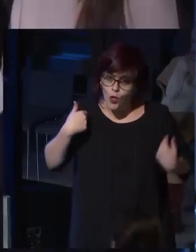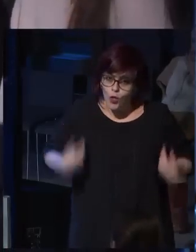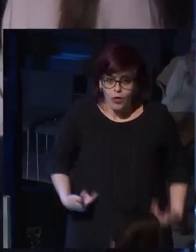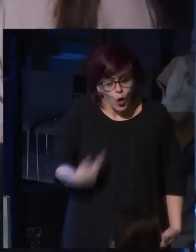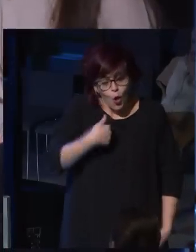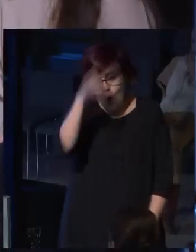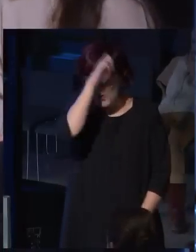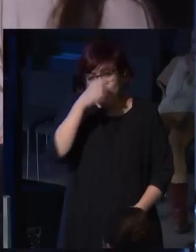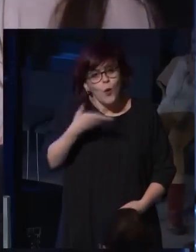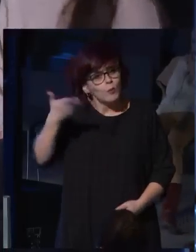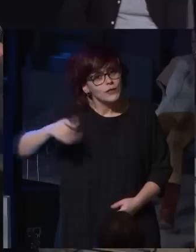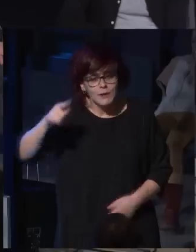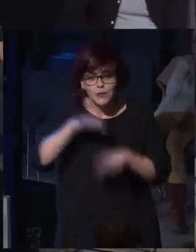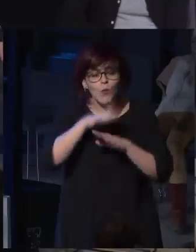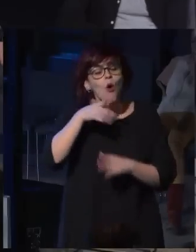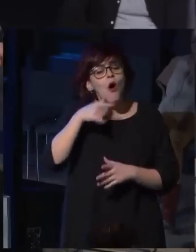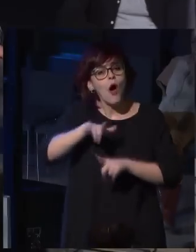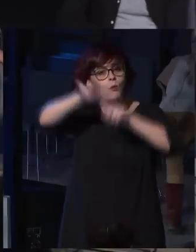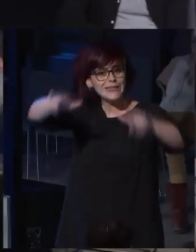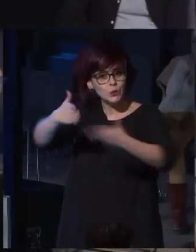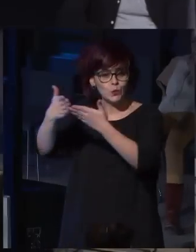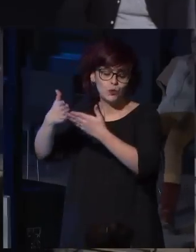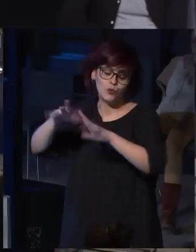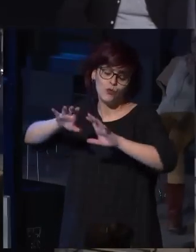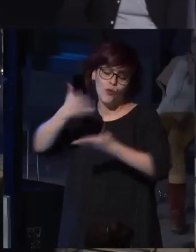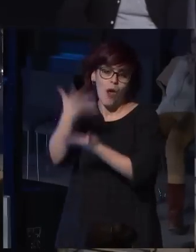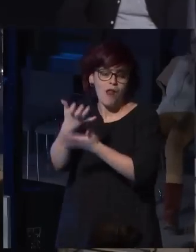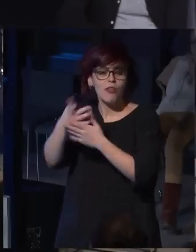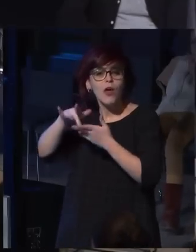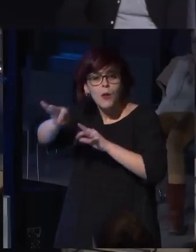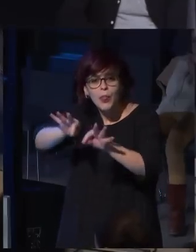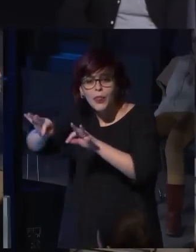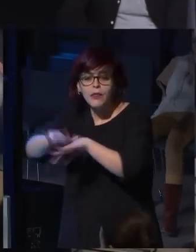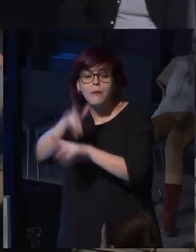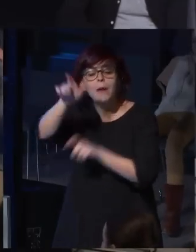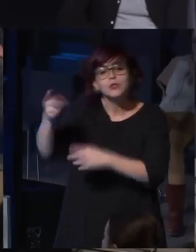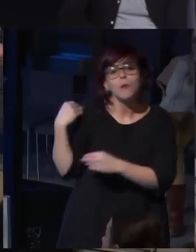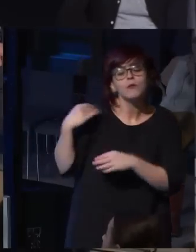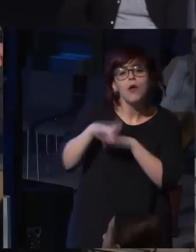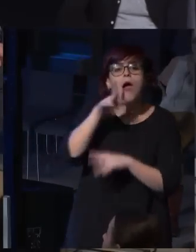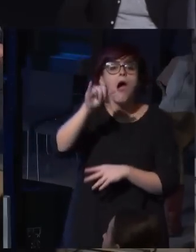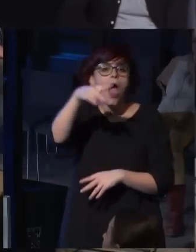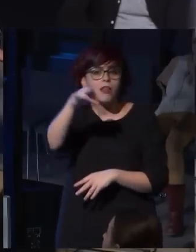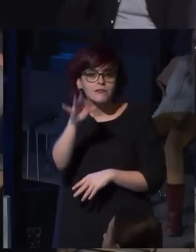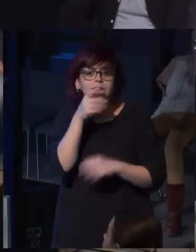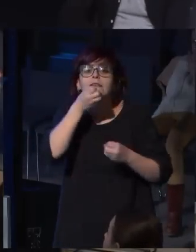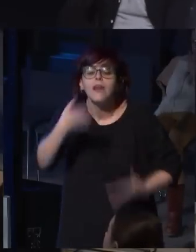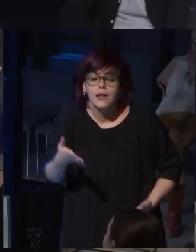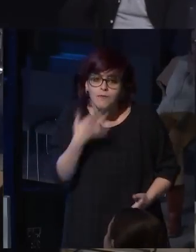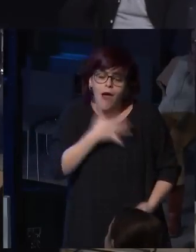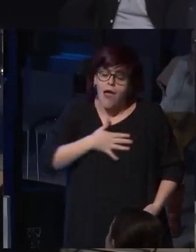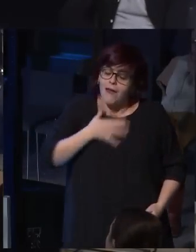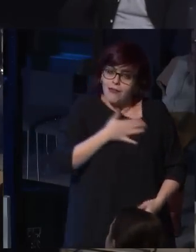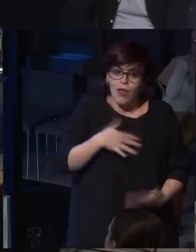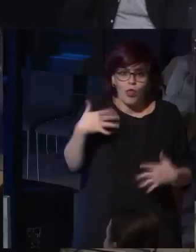importante cuando va a grabar alguien en estudios es que sea buena gente. Y mucha gente me pregunta, ¿cómo son las Heinz? Encantadoras, es que es verdad. Bueno, lo